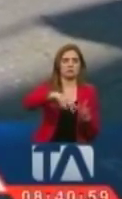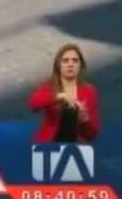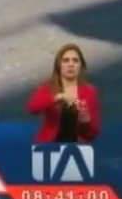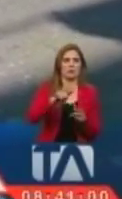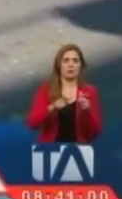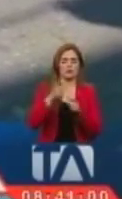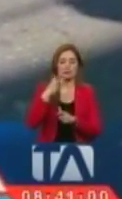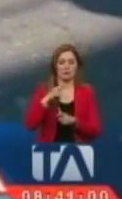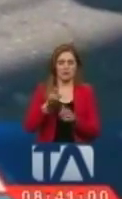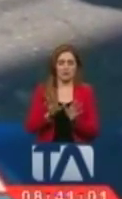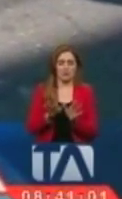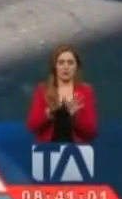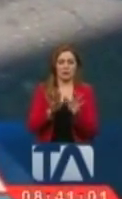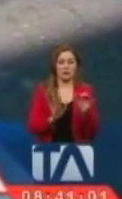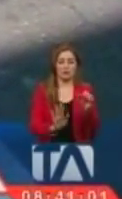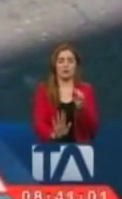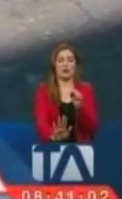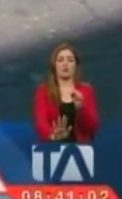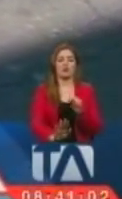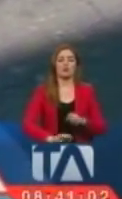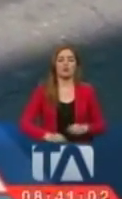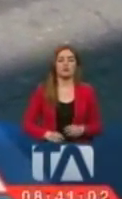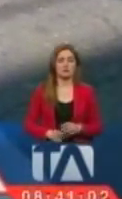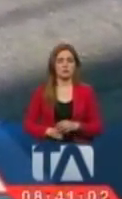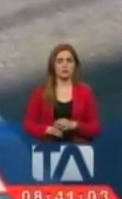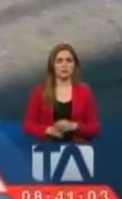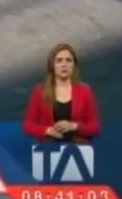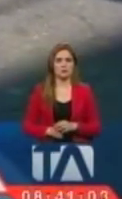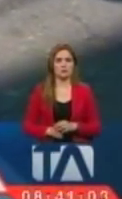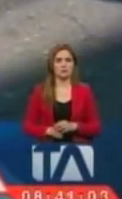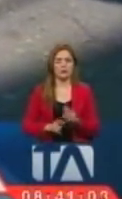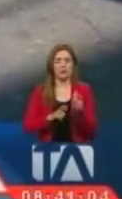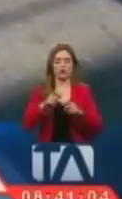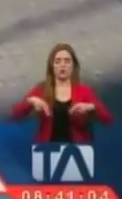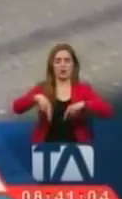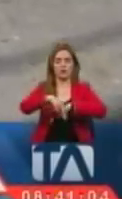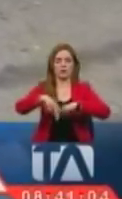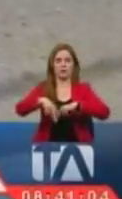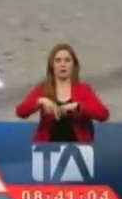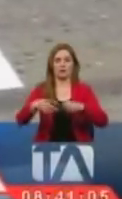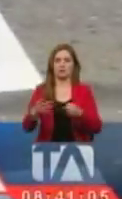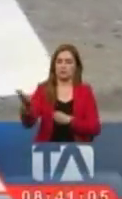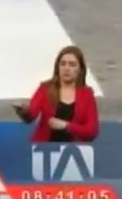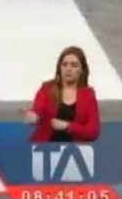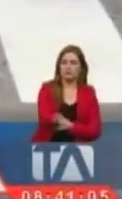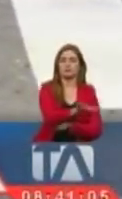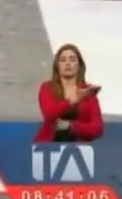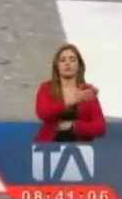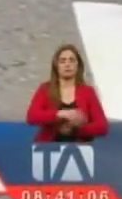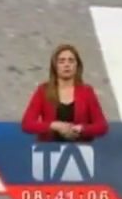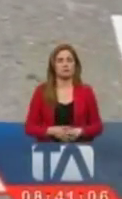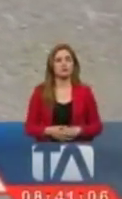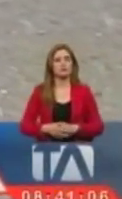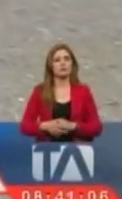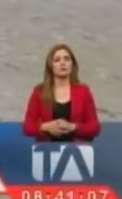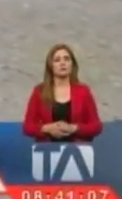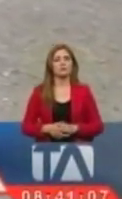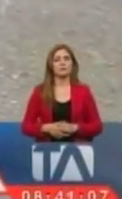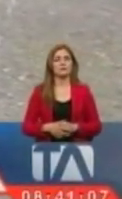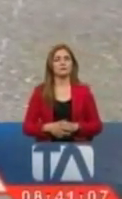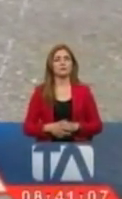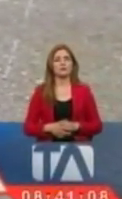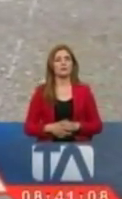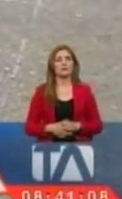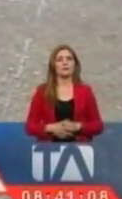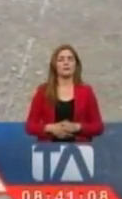debe poner el pie al freno y si es que se encuentran peatones para cruzar cederles el paso algo que es importante también destacar